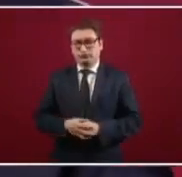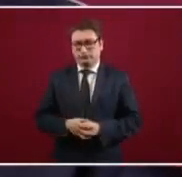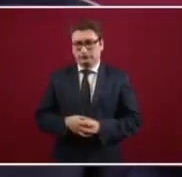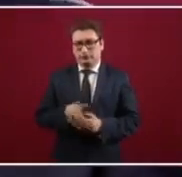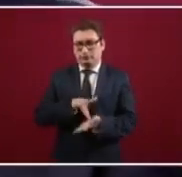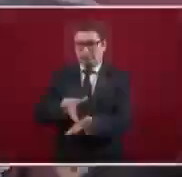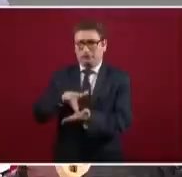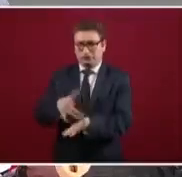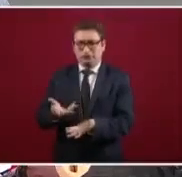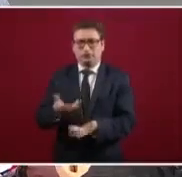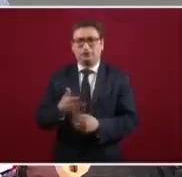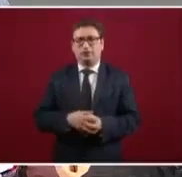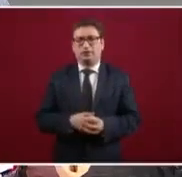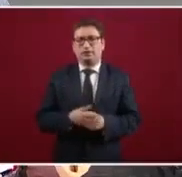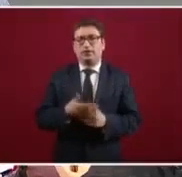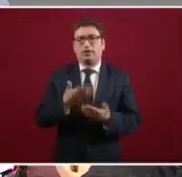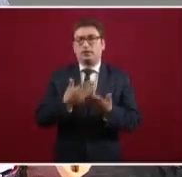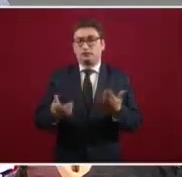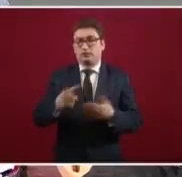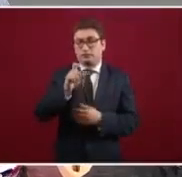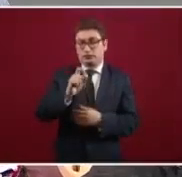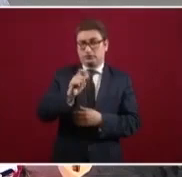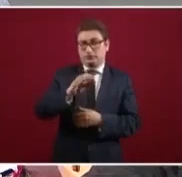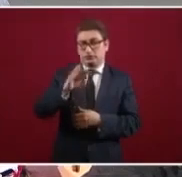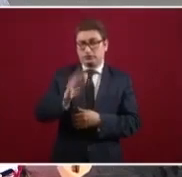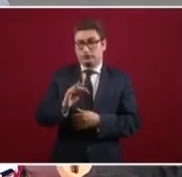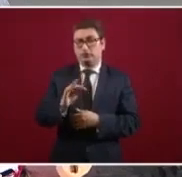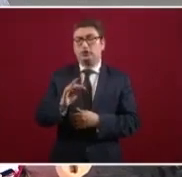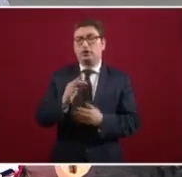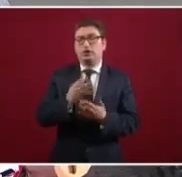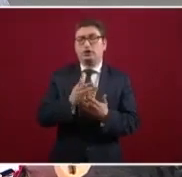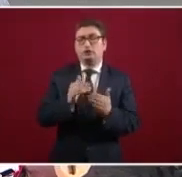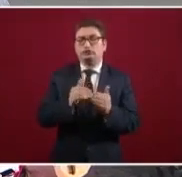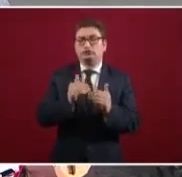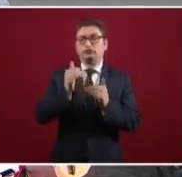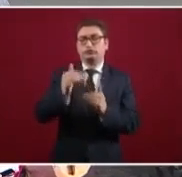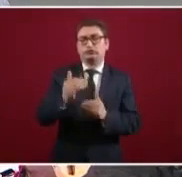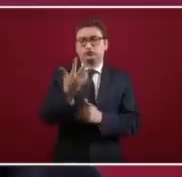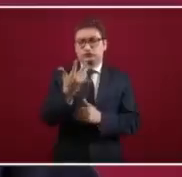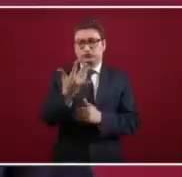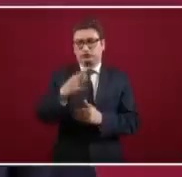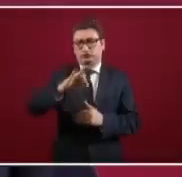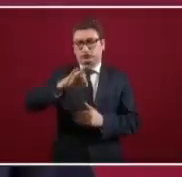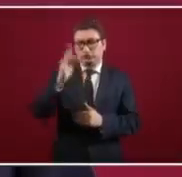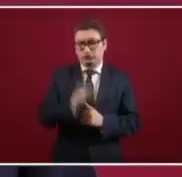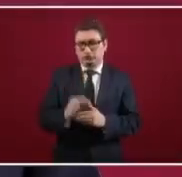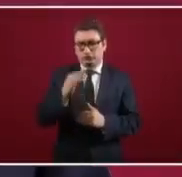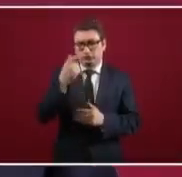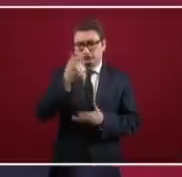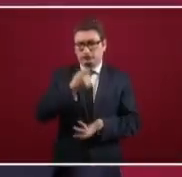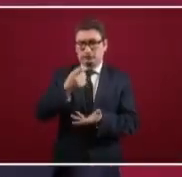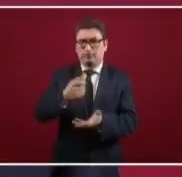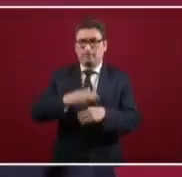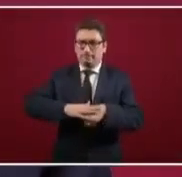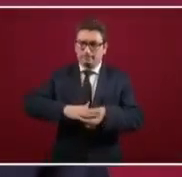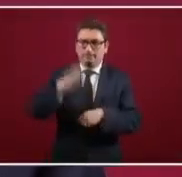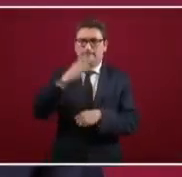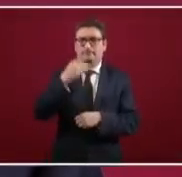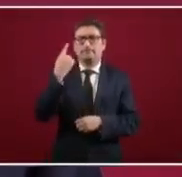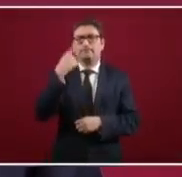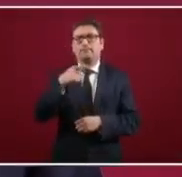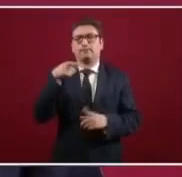incrementar del 20 al 50 por ciento los recursos del